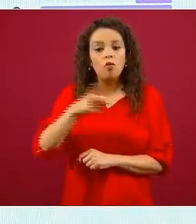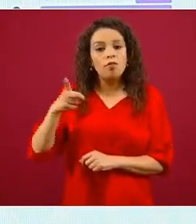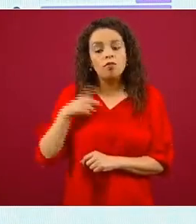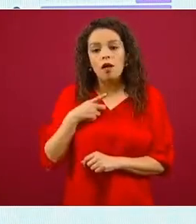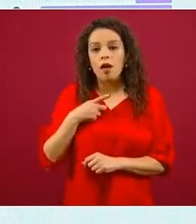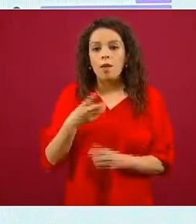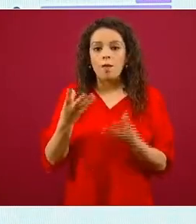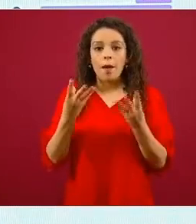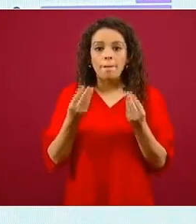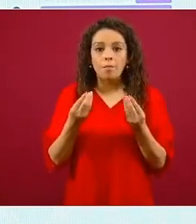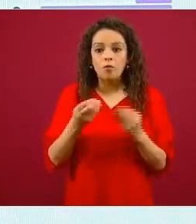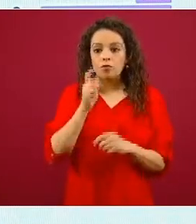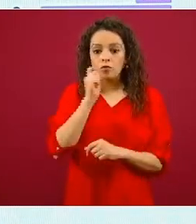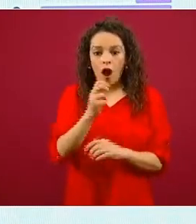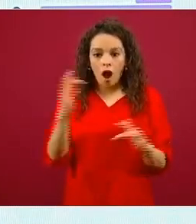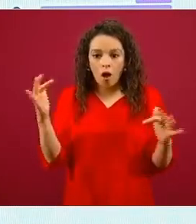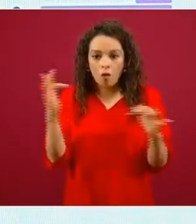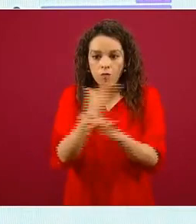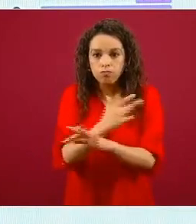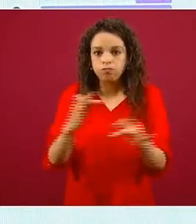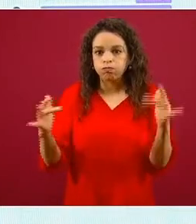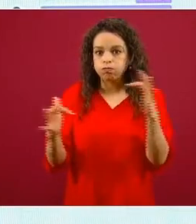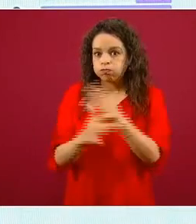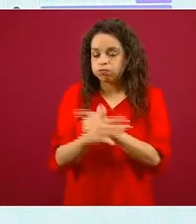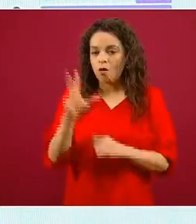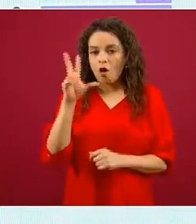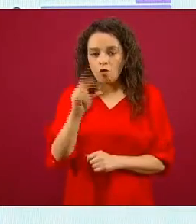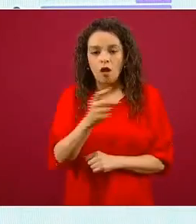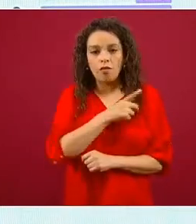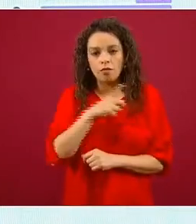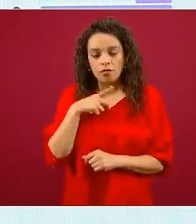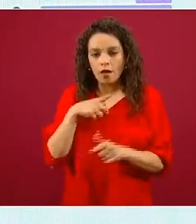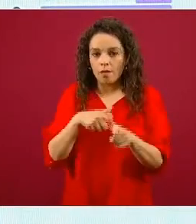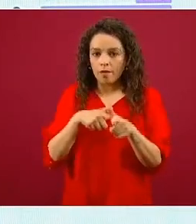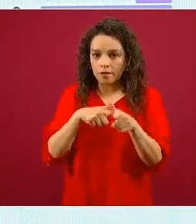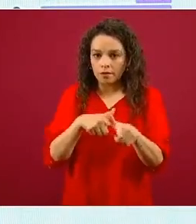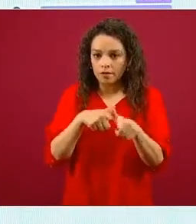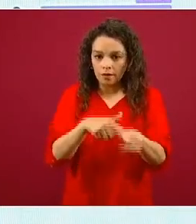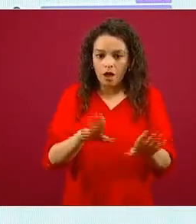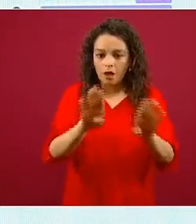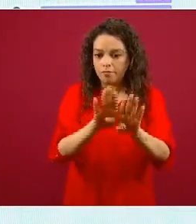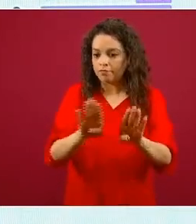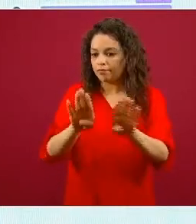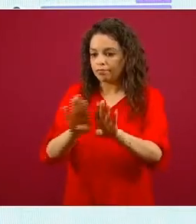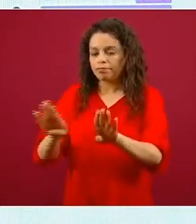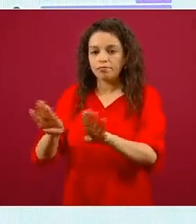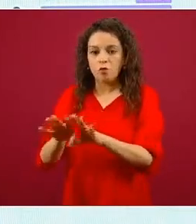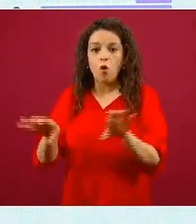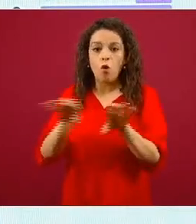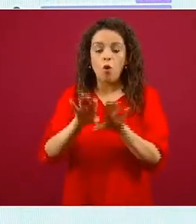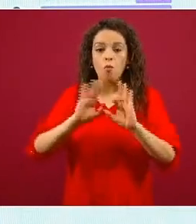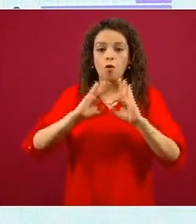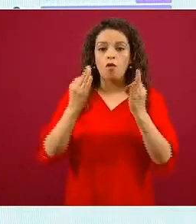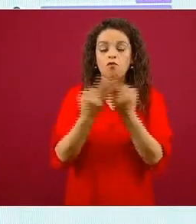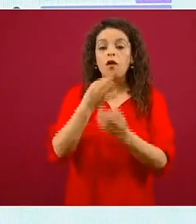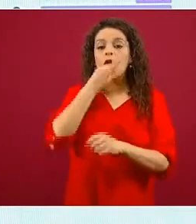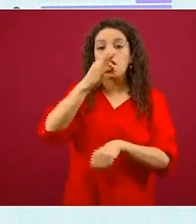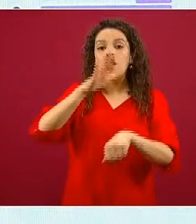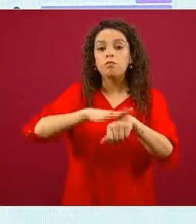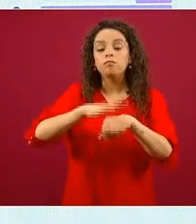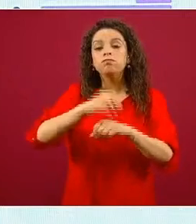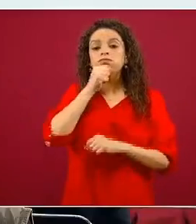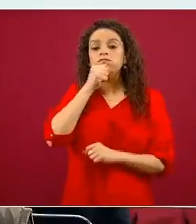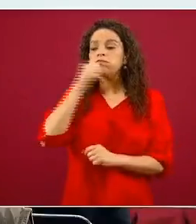una apertura importante, sino más bien restringida, tal y como las acciones del semáforo de riesgo de COVID